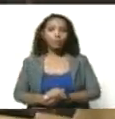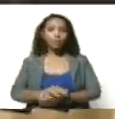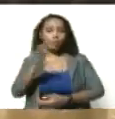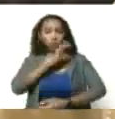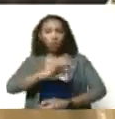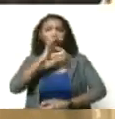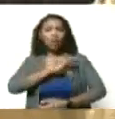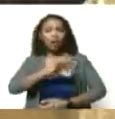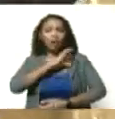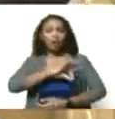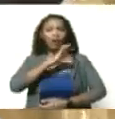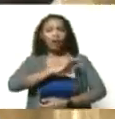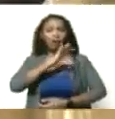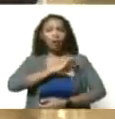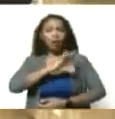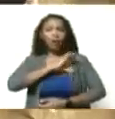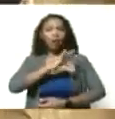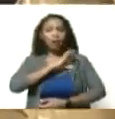socialista.